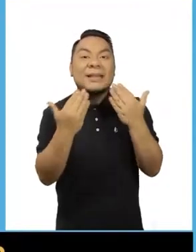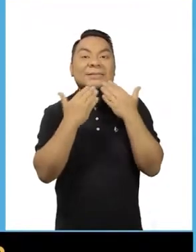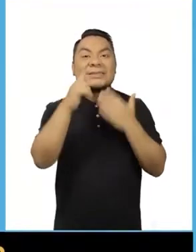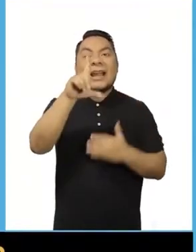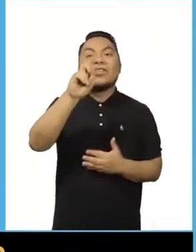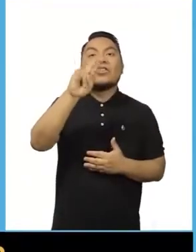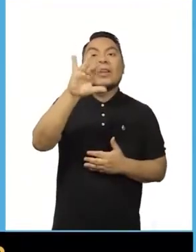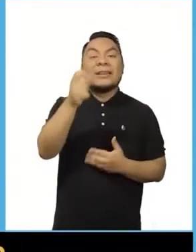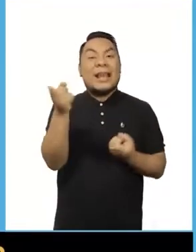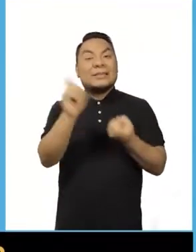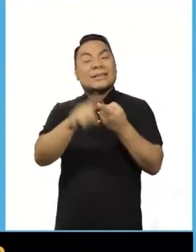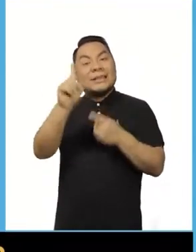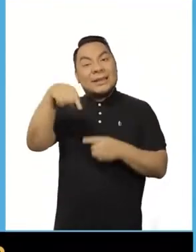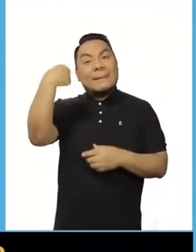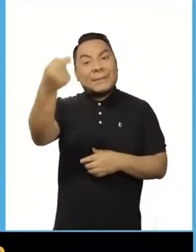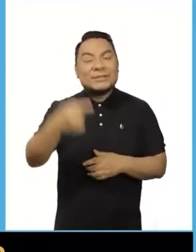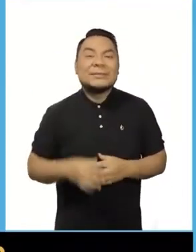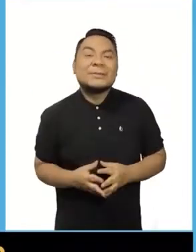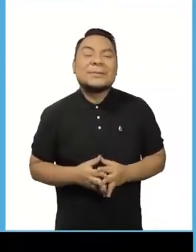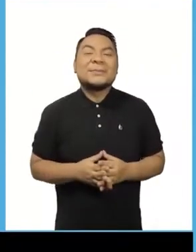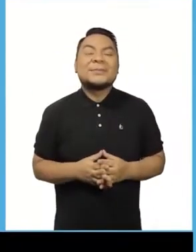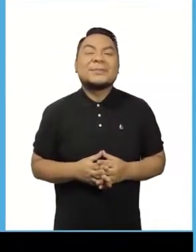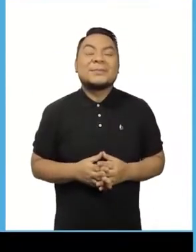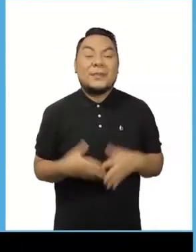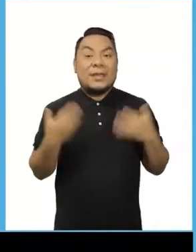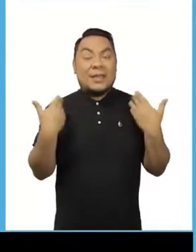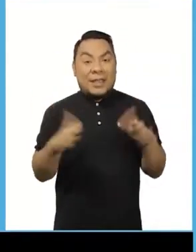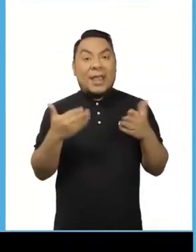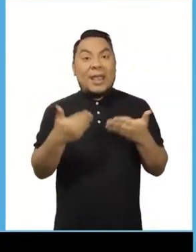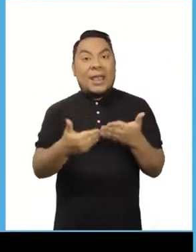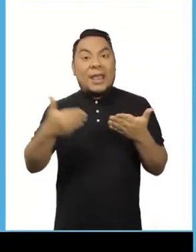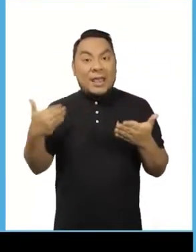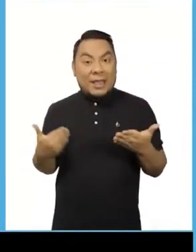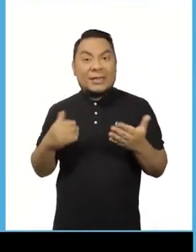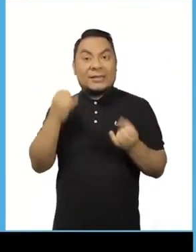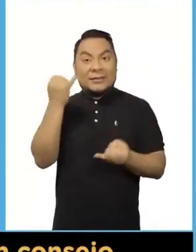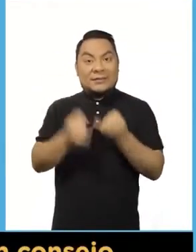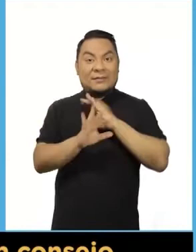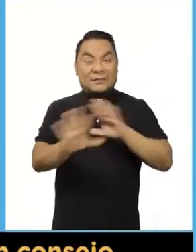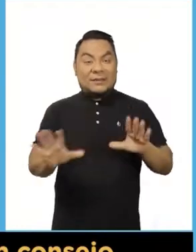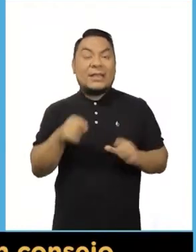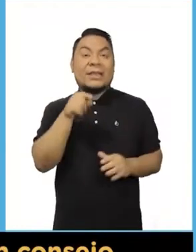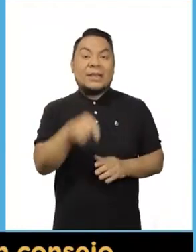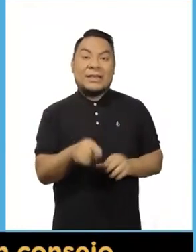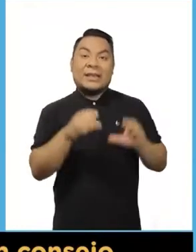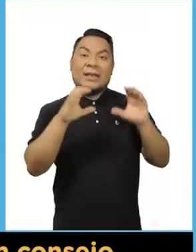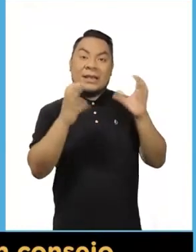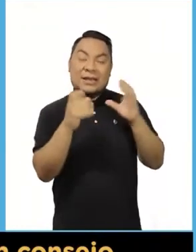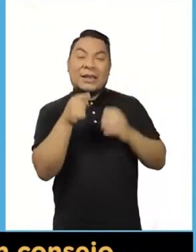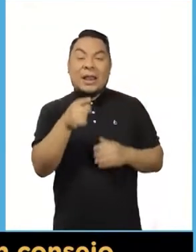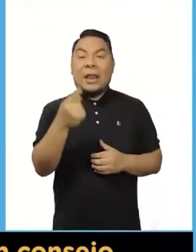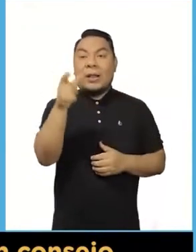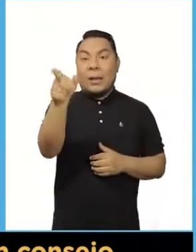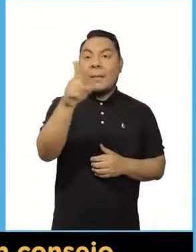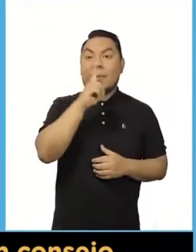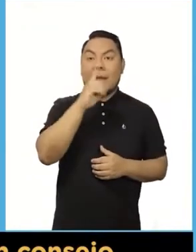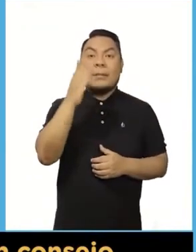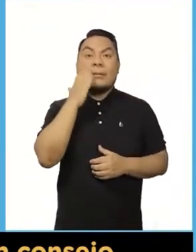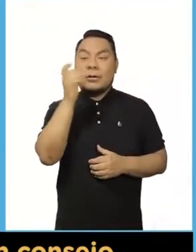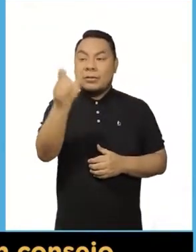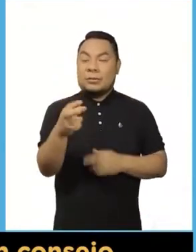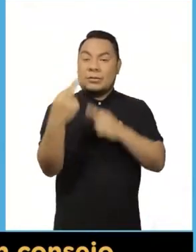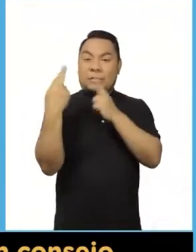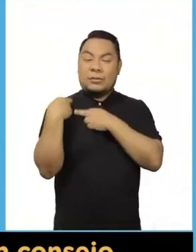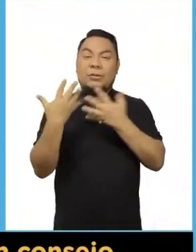Gracias, Lorena. ¡Hasta la próxima! Antes de concluir este bloque, papá, mamá, tutora y